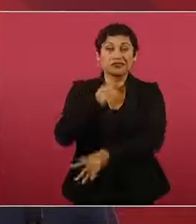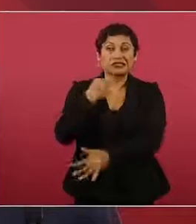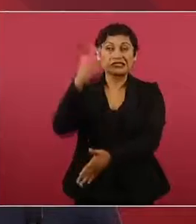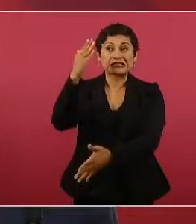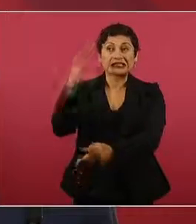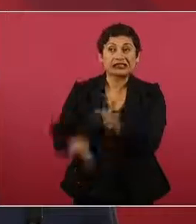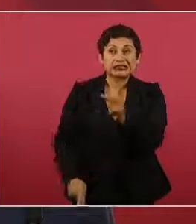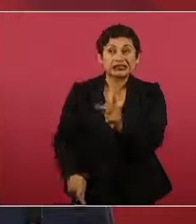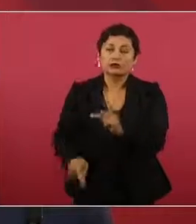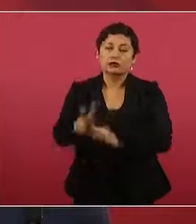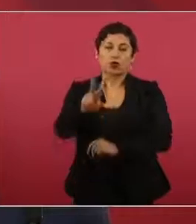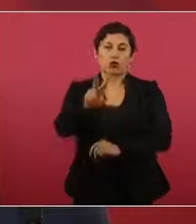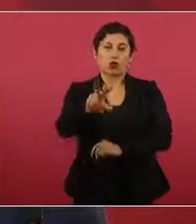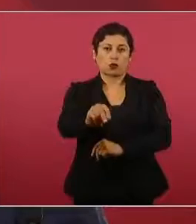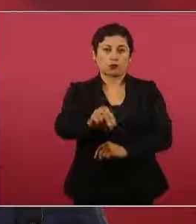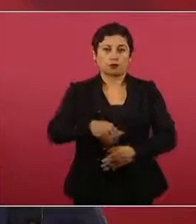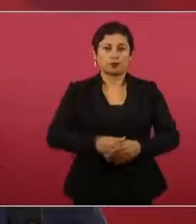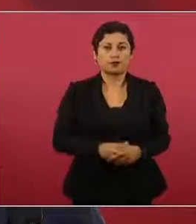tenemos para